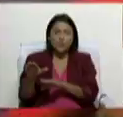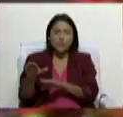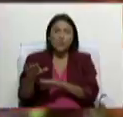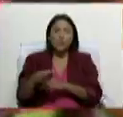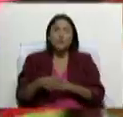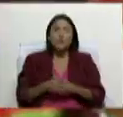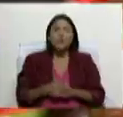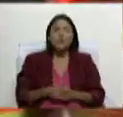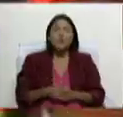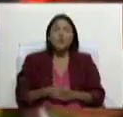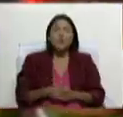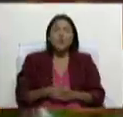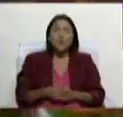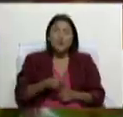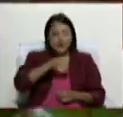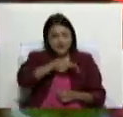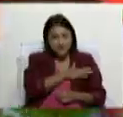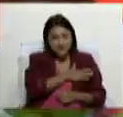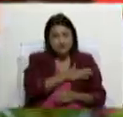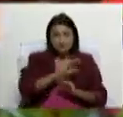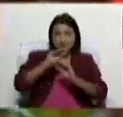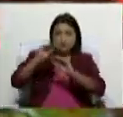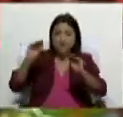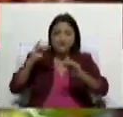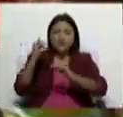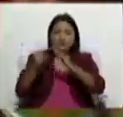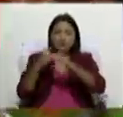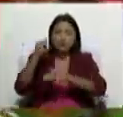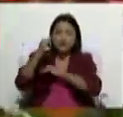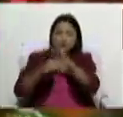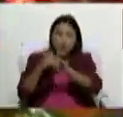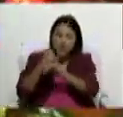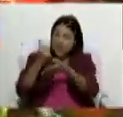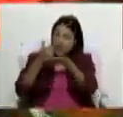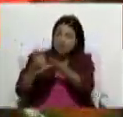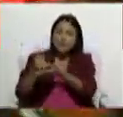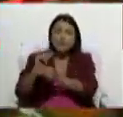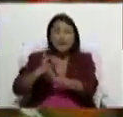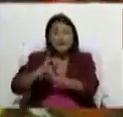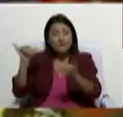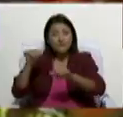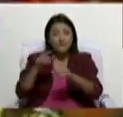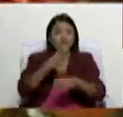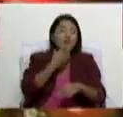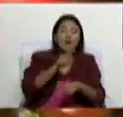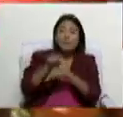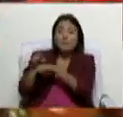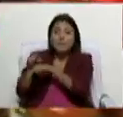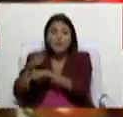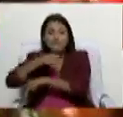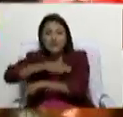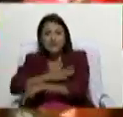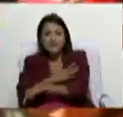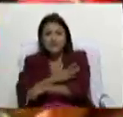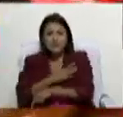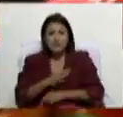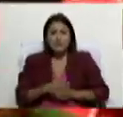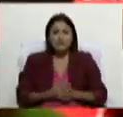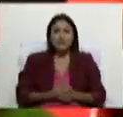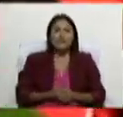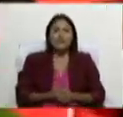los organismos internacionales precisamente para que se detenga lo que han sido esos ataques en contra del